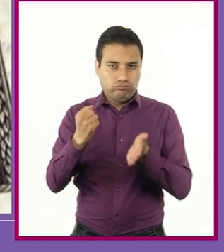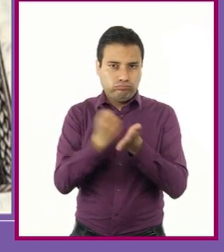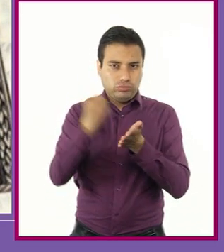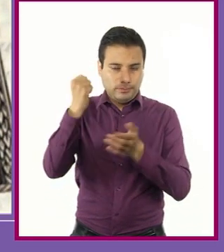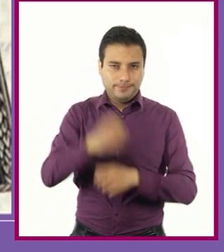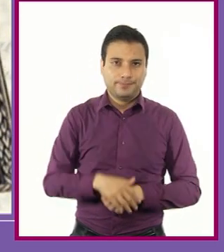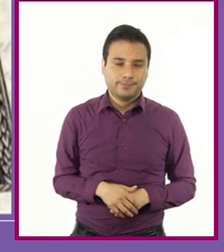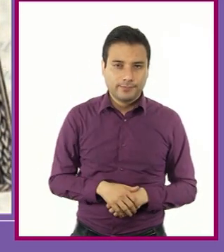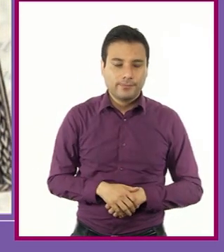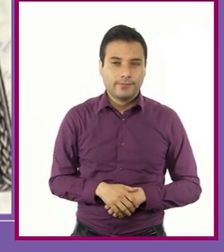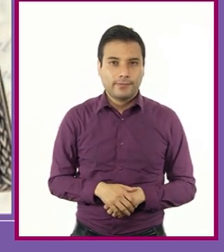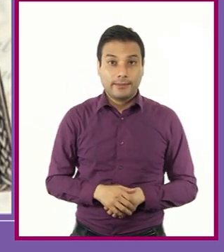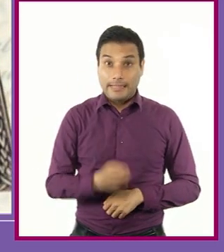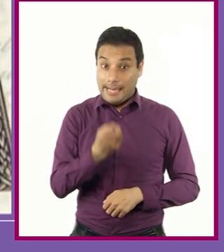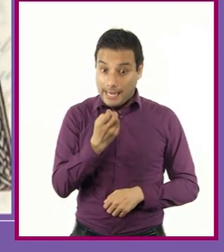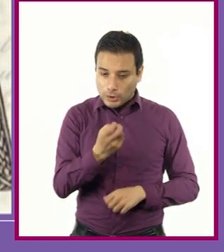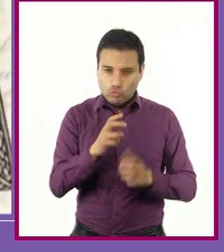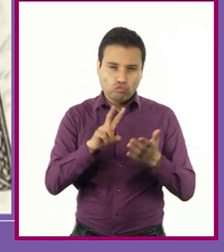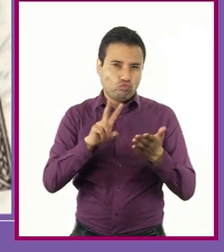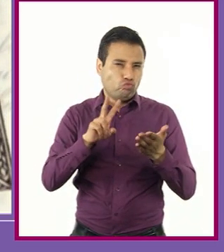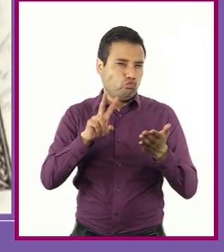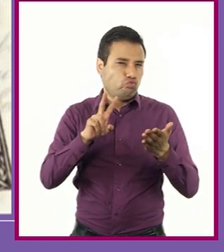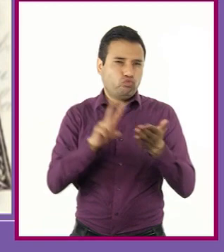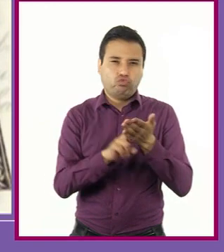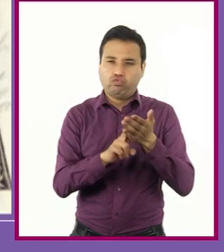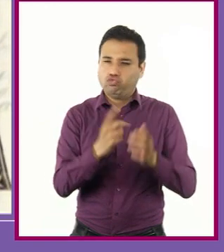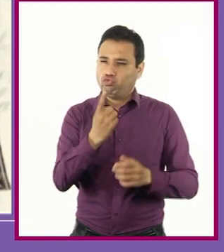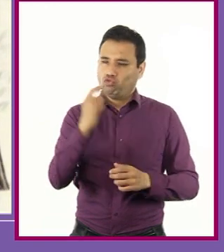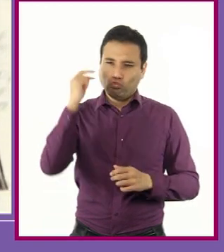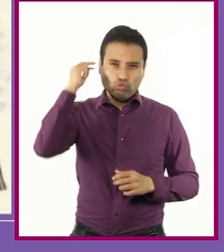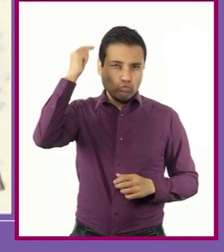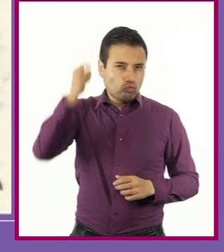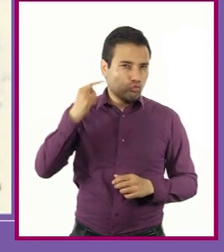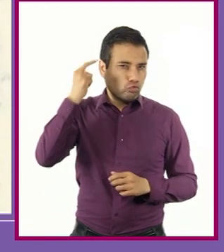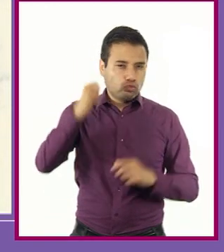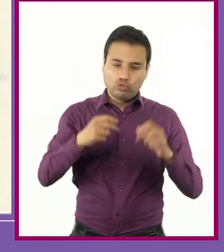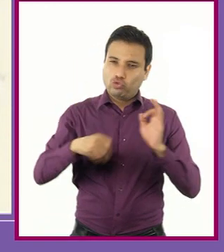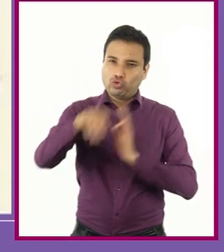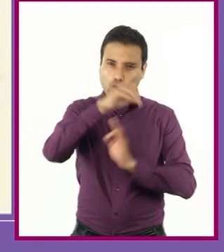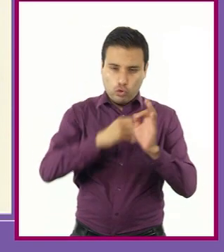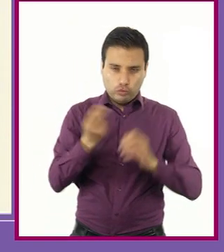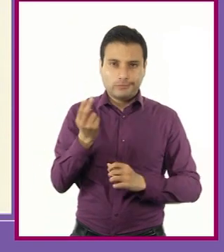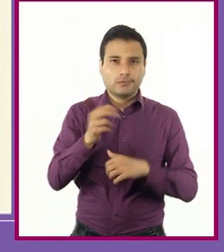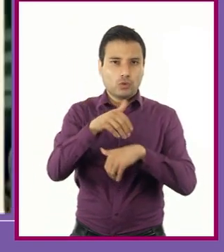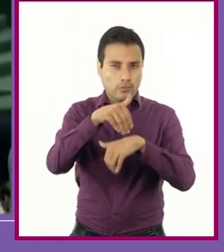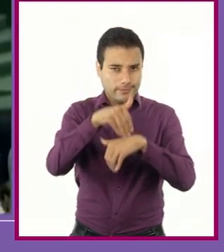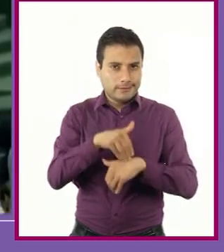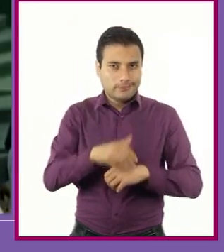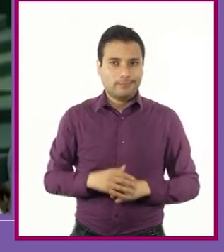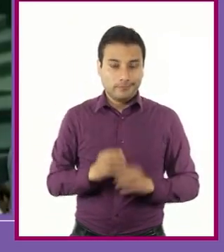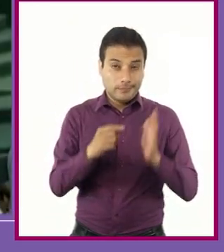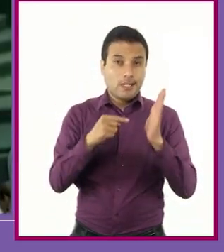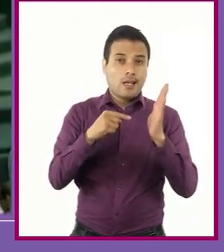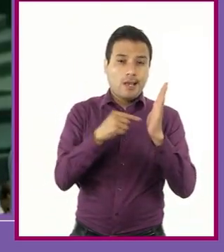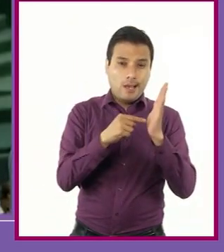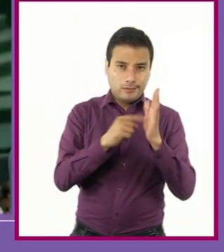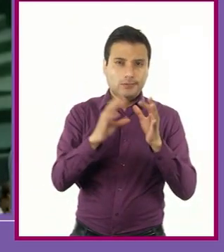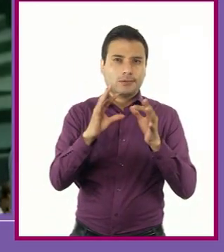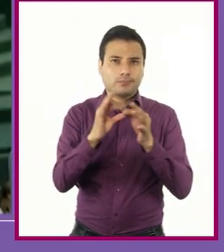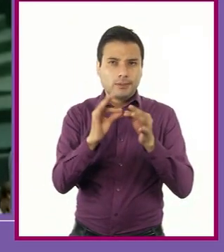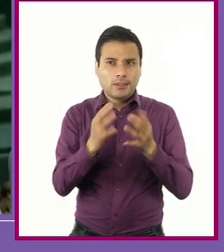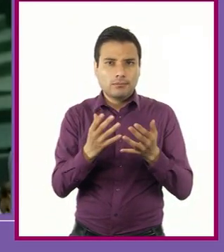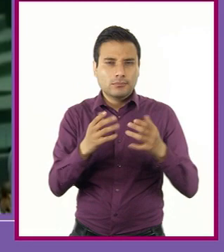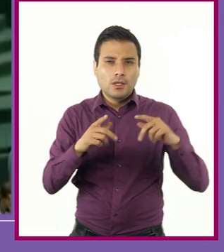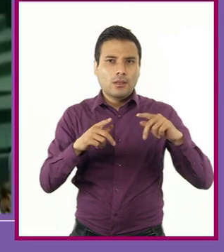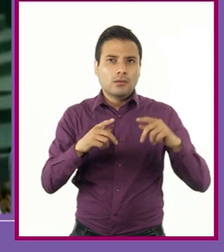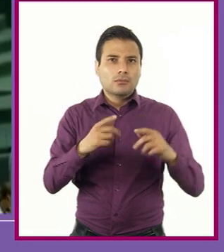Es la norma fundamental establecida para regir jurídicamente al país, la cual fija los límites y define las relaciones entre